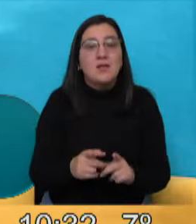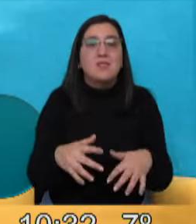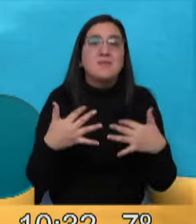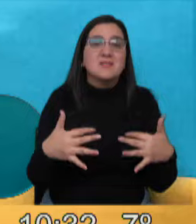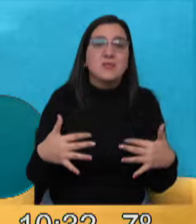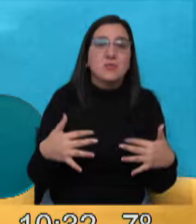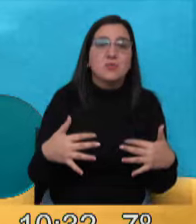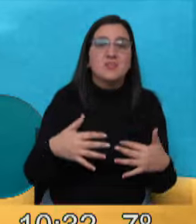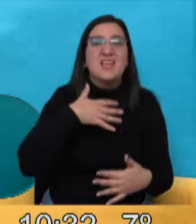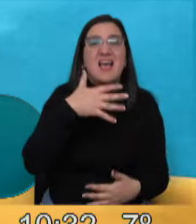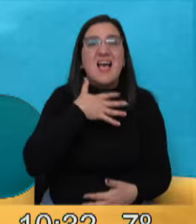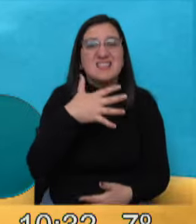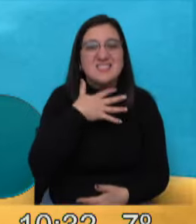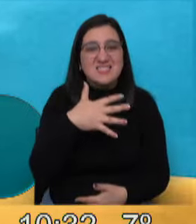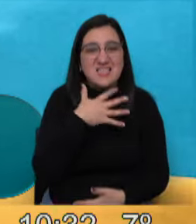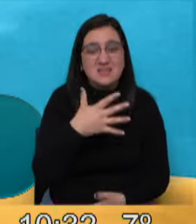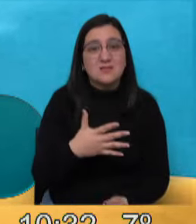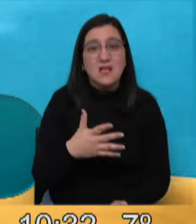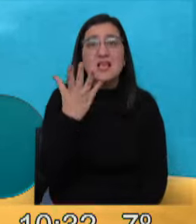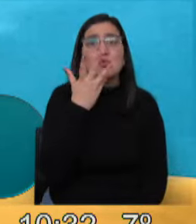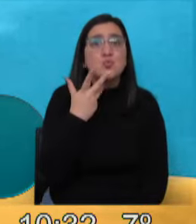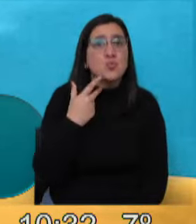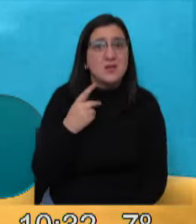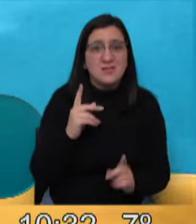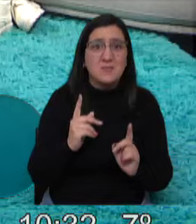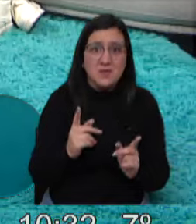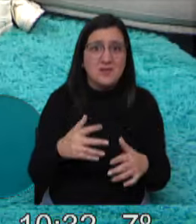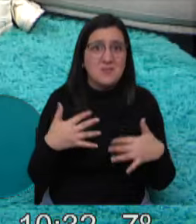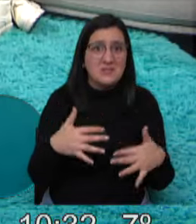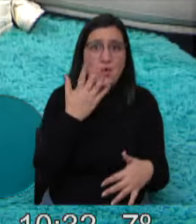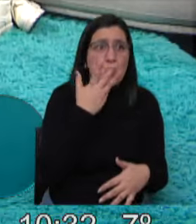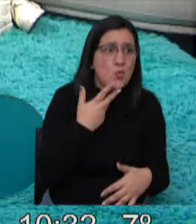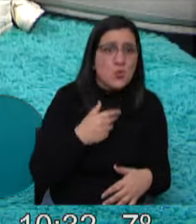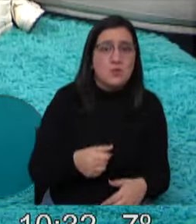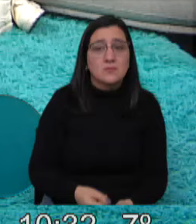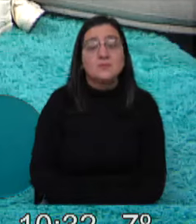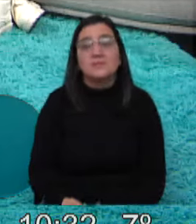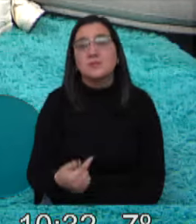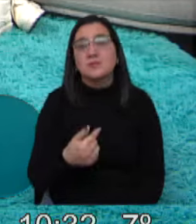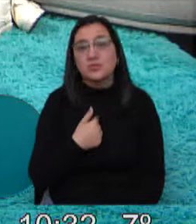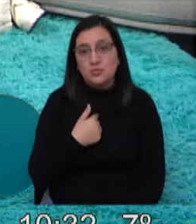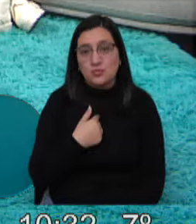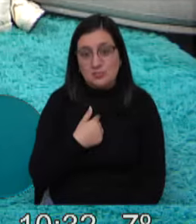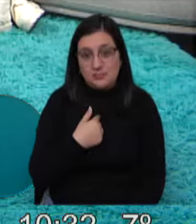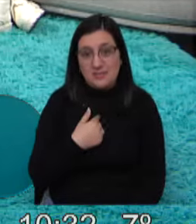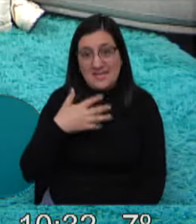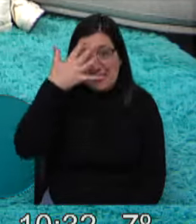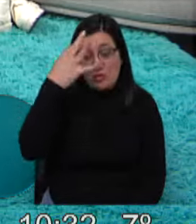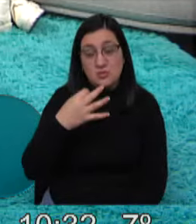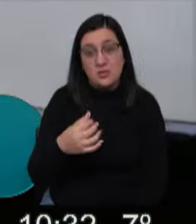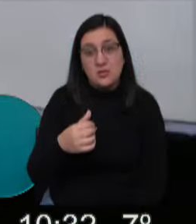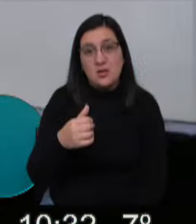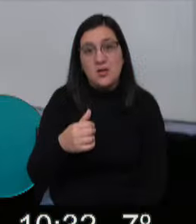Ultraprocesado, exceso de grasa saturada, citrán, azúcar en exceso. Que es Mariana, muy fácil. Yo que soy, creo que acá la que